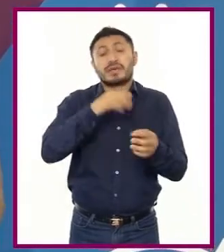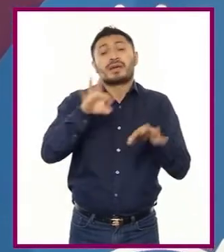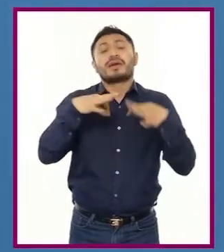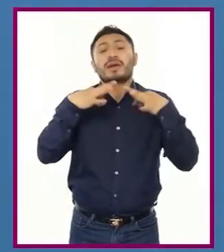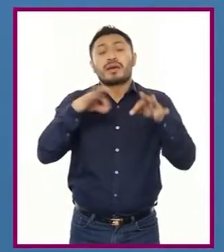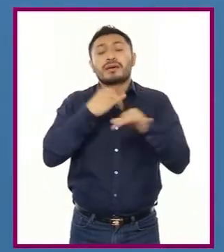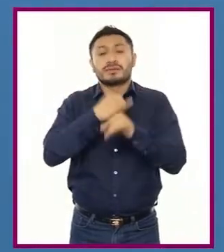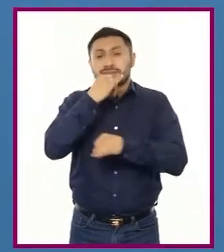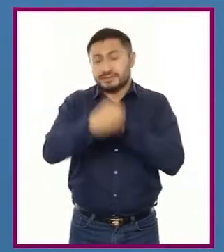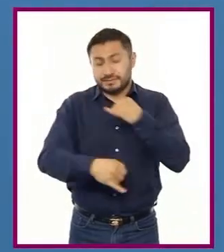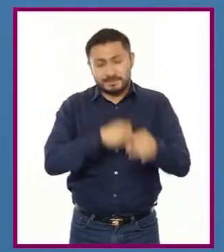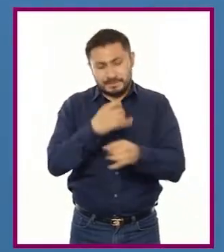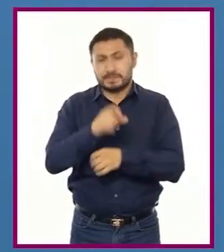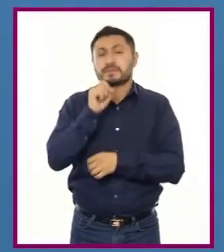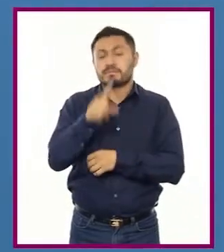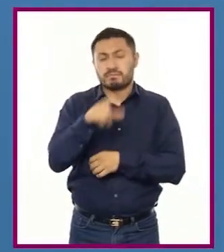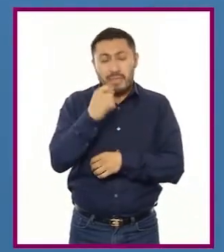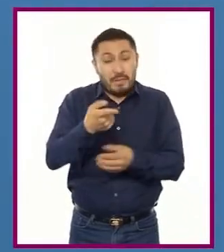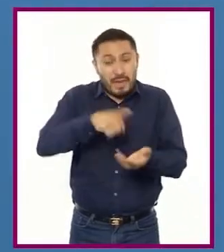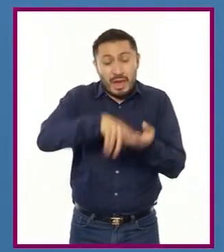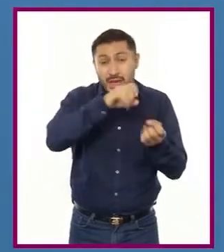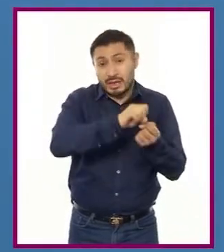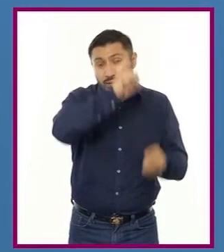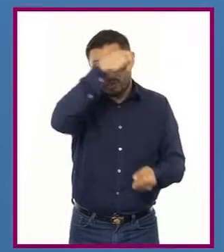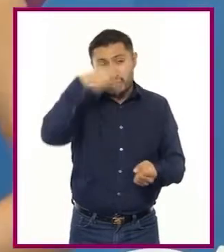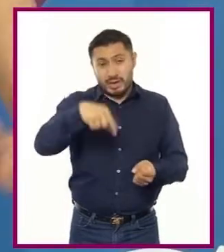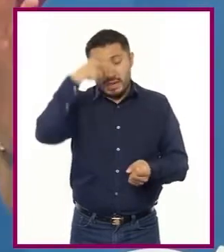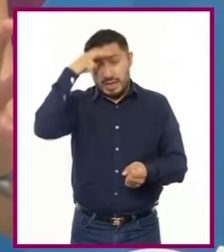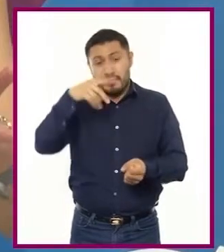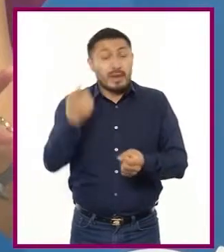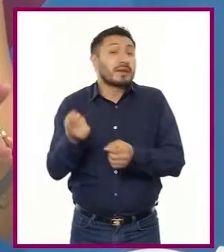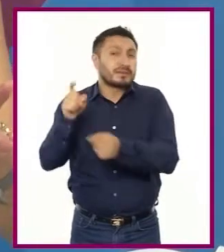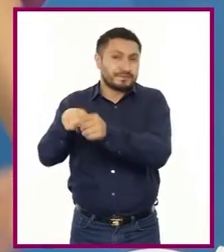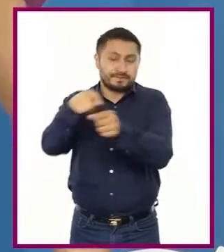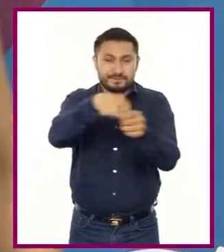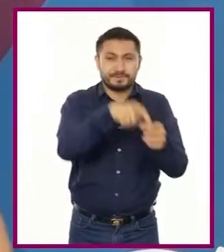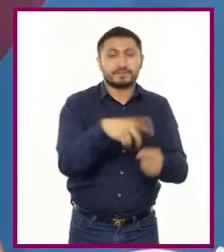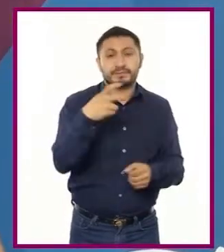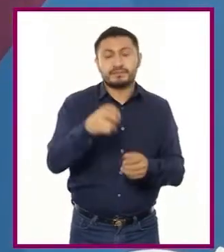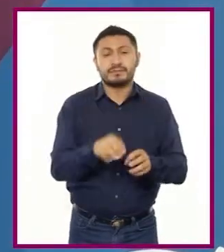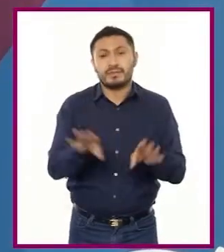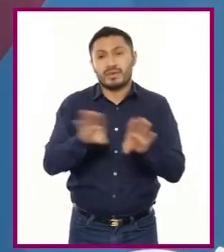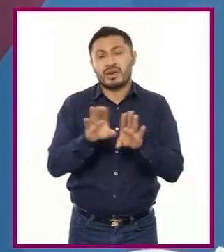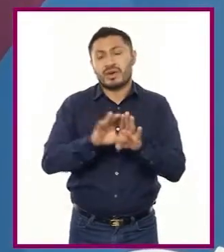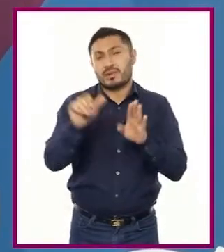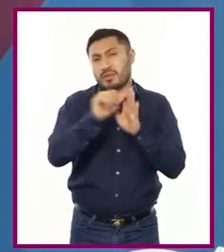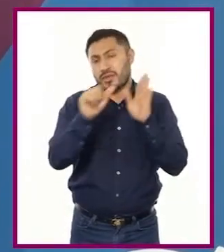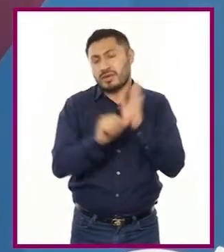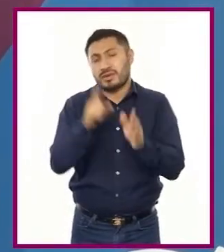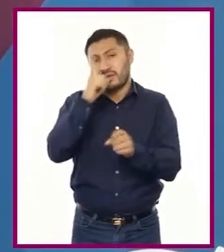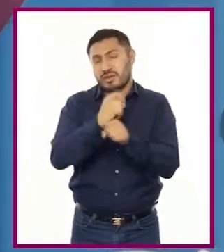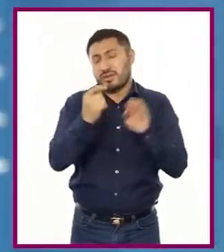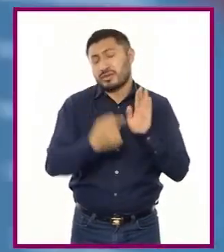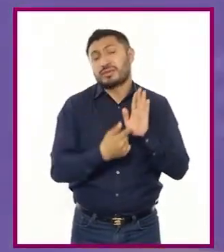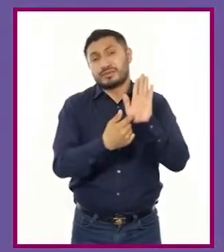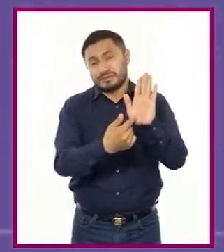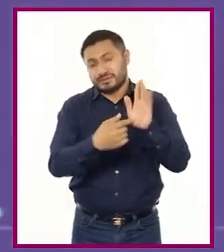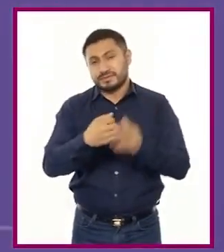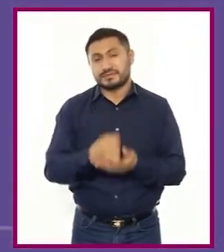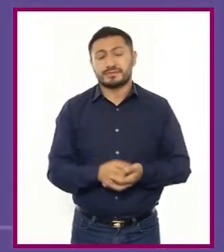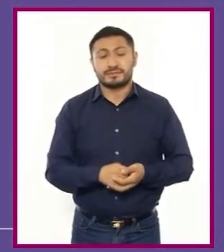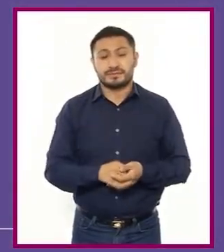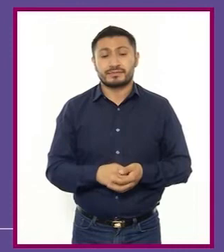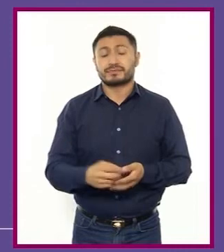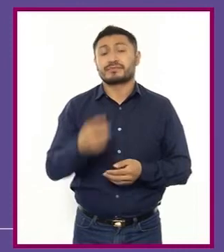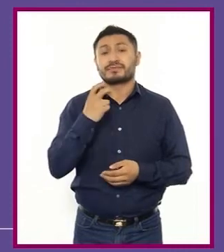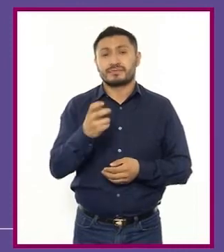tratados internacionales de los que nuestro país forma parte, como lo ordena el artículo 1 constitucional.